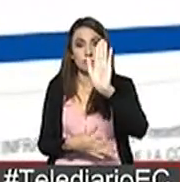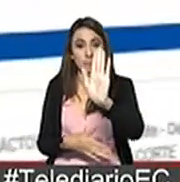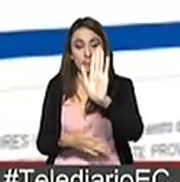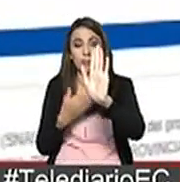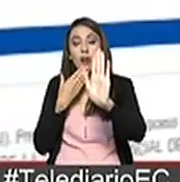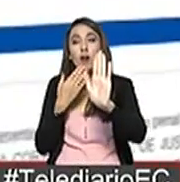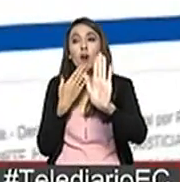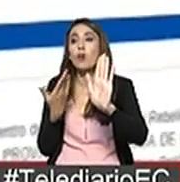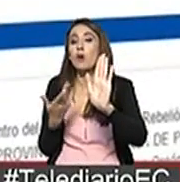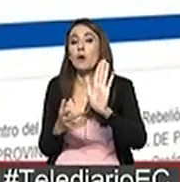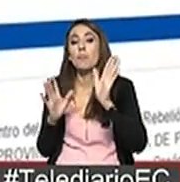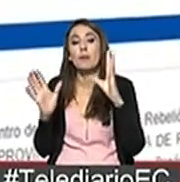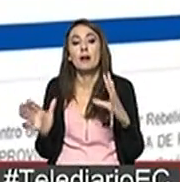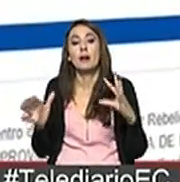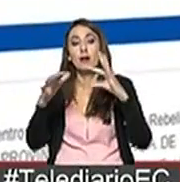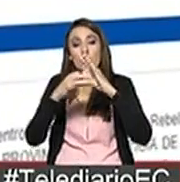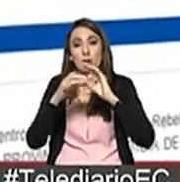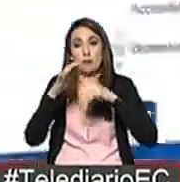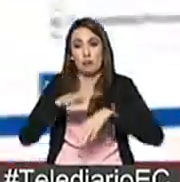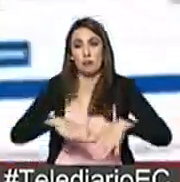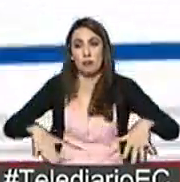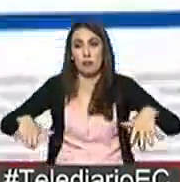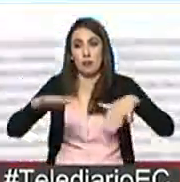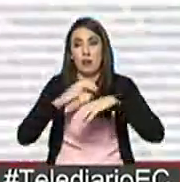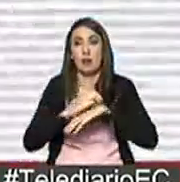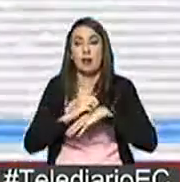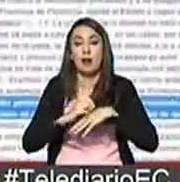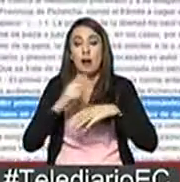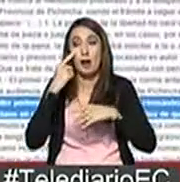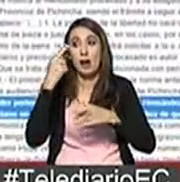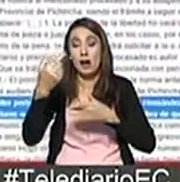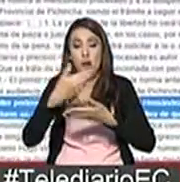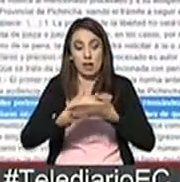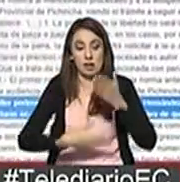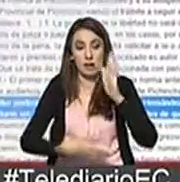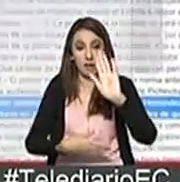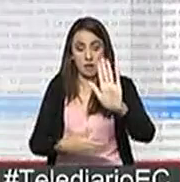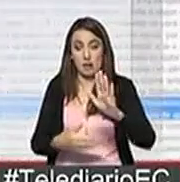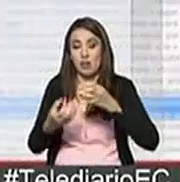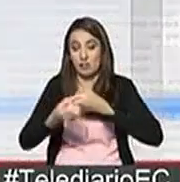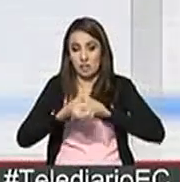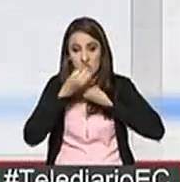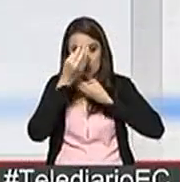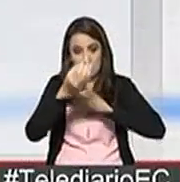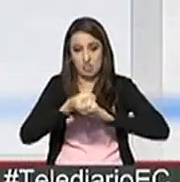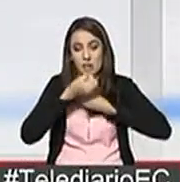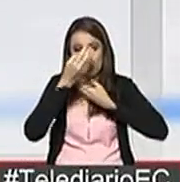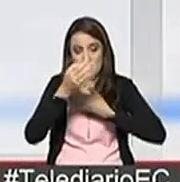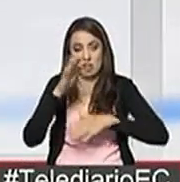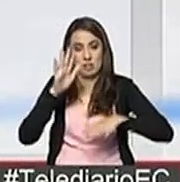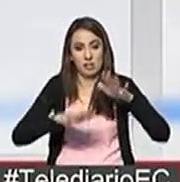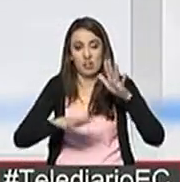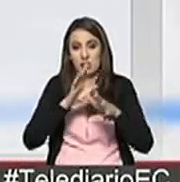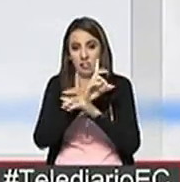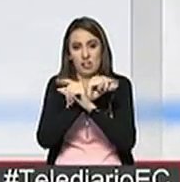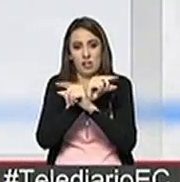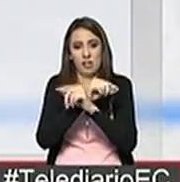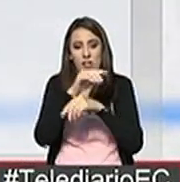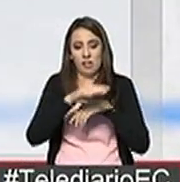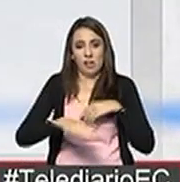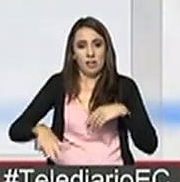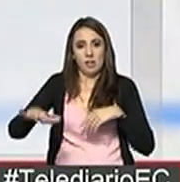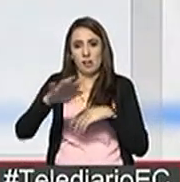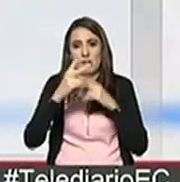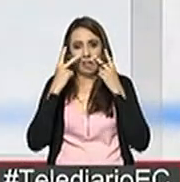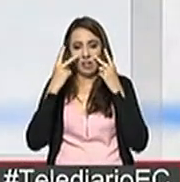que permitieron la vinculación de los procesados. Ahí se detalla que existe un informe pericial respecto al Twitter de Virgilio Hernández, donde